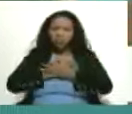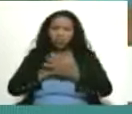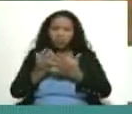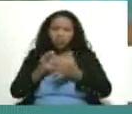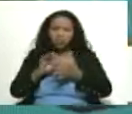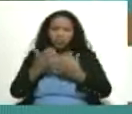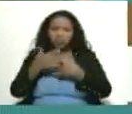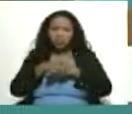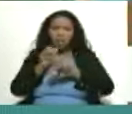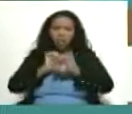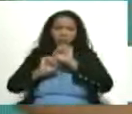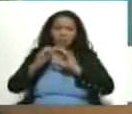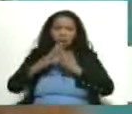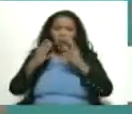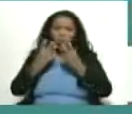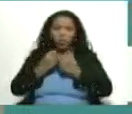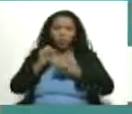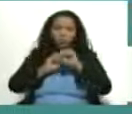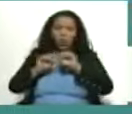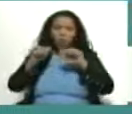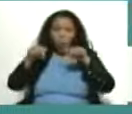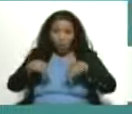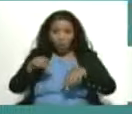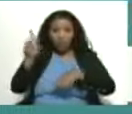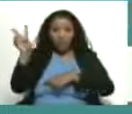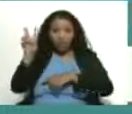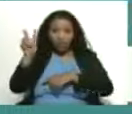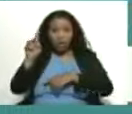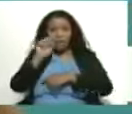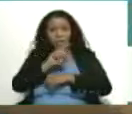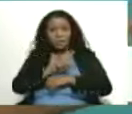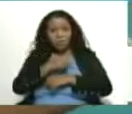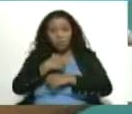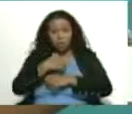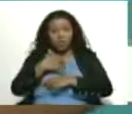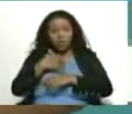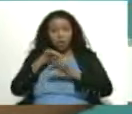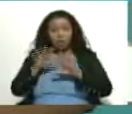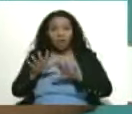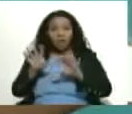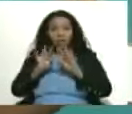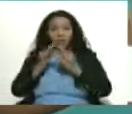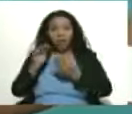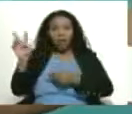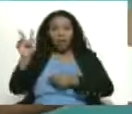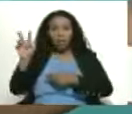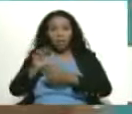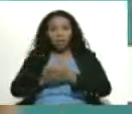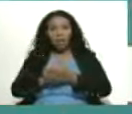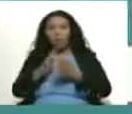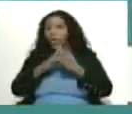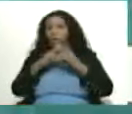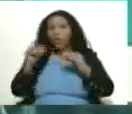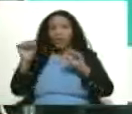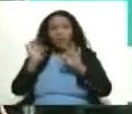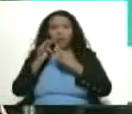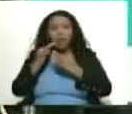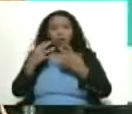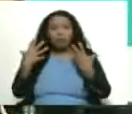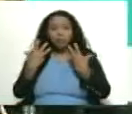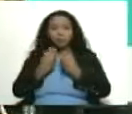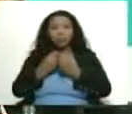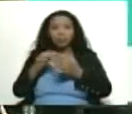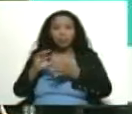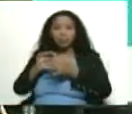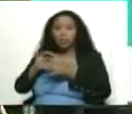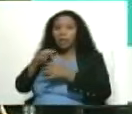salir a proteger. Creo que lo que está pasando hoy en Venezuela, lo siento así, es que la familia venezolana, toda la familia, nos estamos uniendo